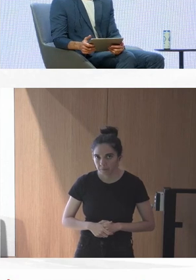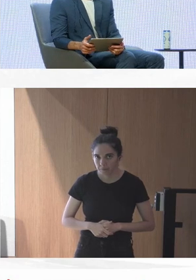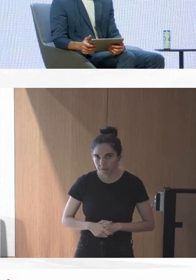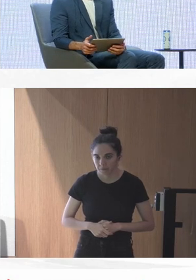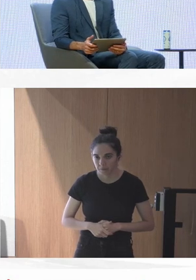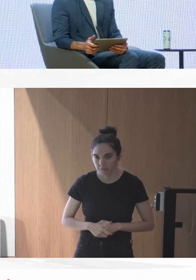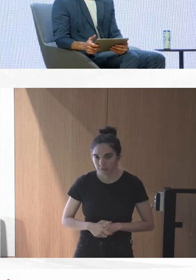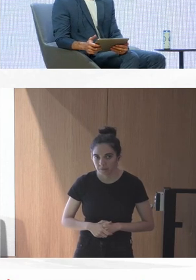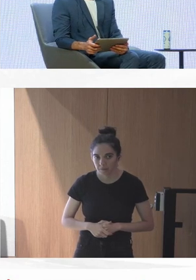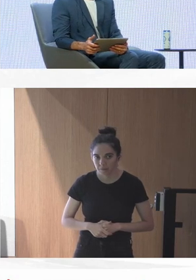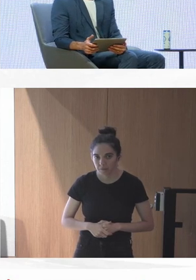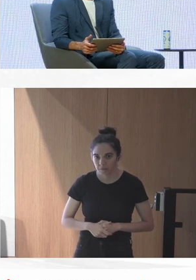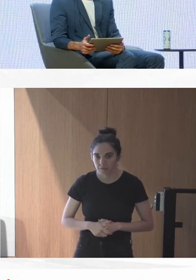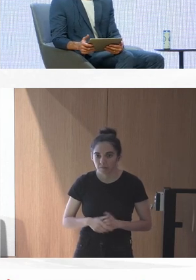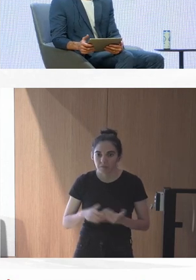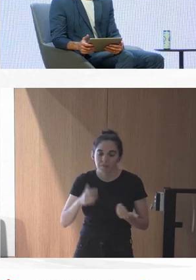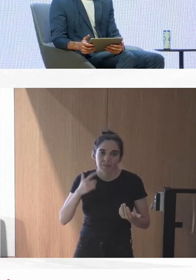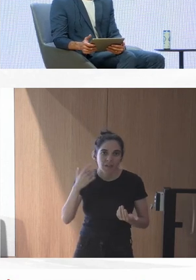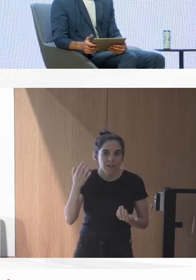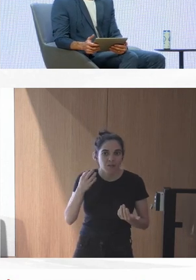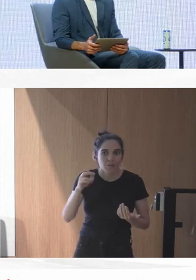esto debe ser algo que se utilice como último recurso.